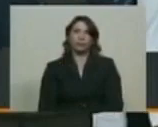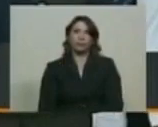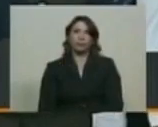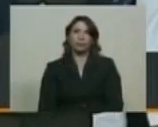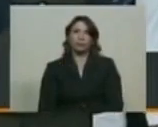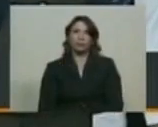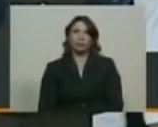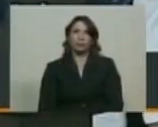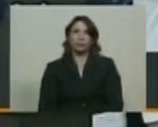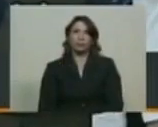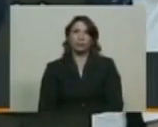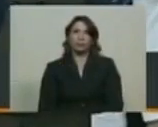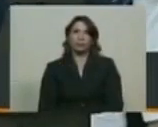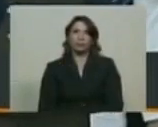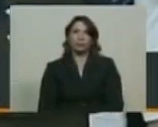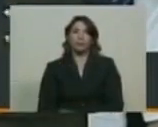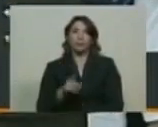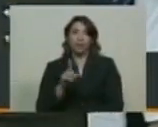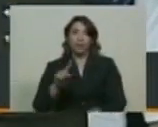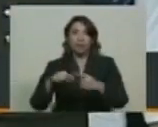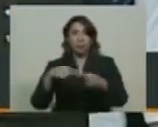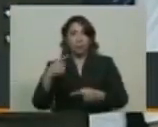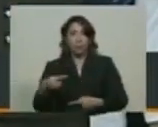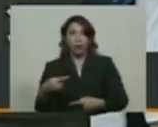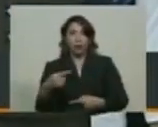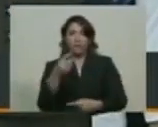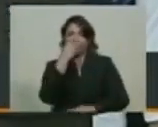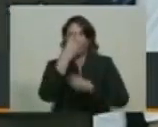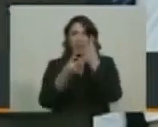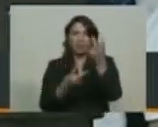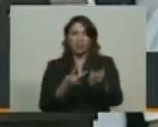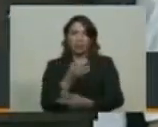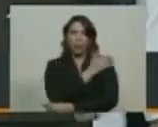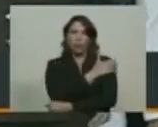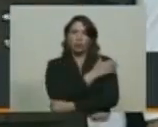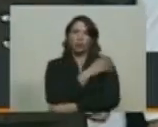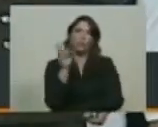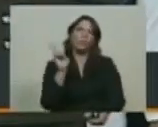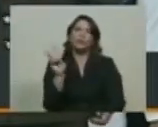Luego de una visita de opositores venezolanos a la Casa Blanca.